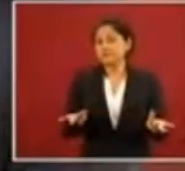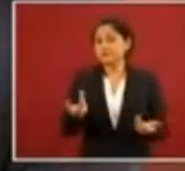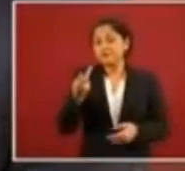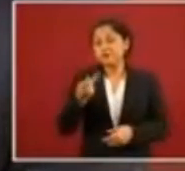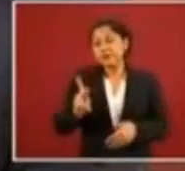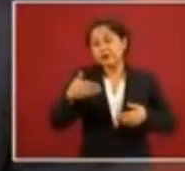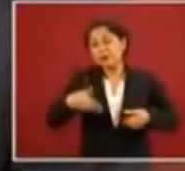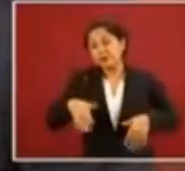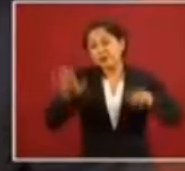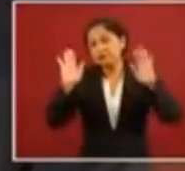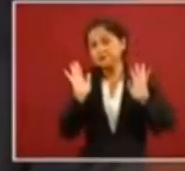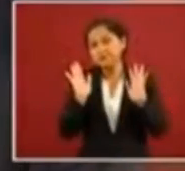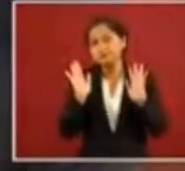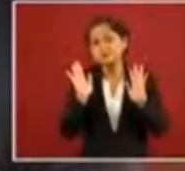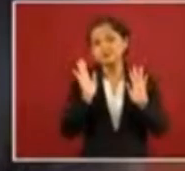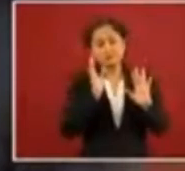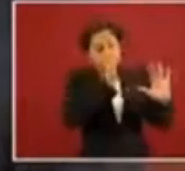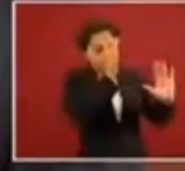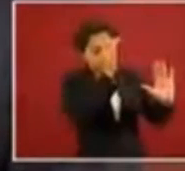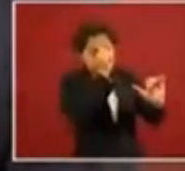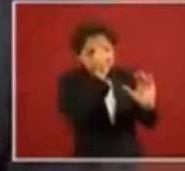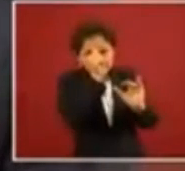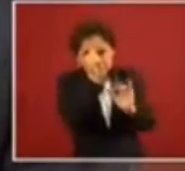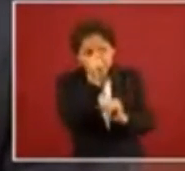y abonan